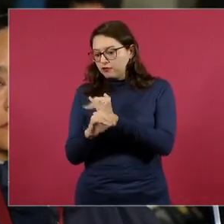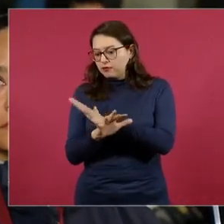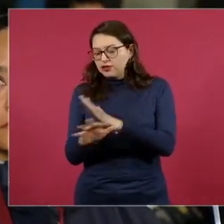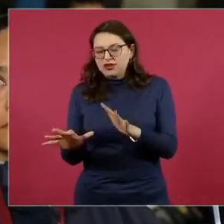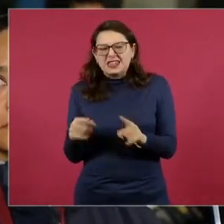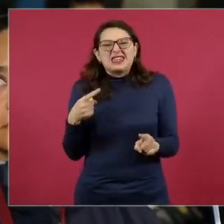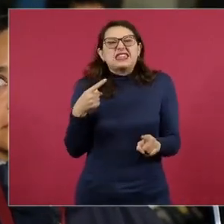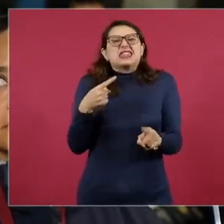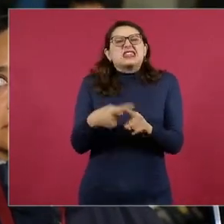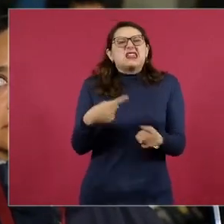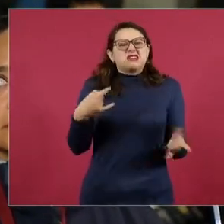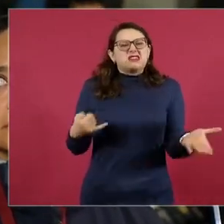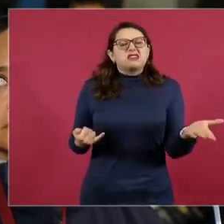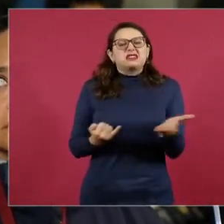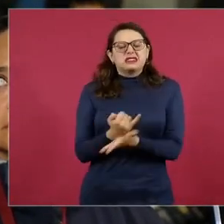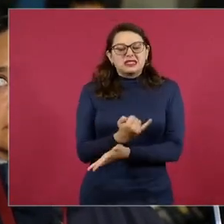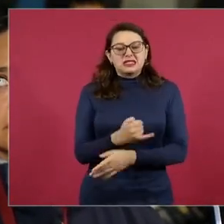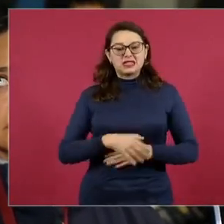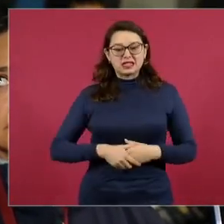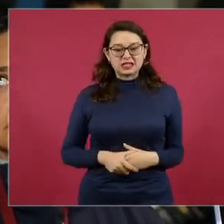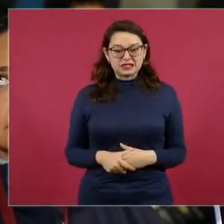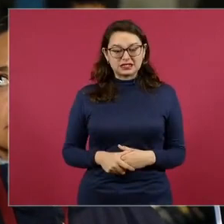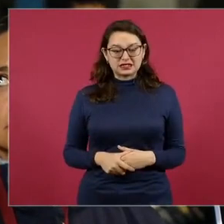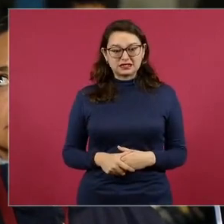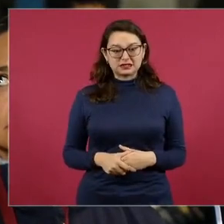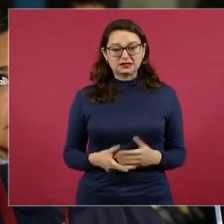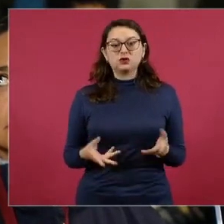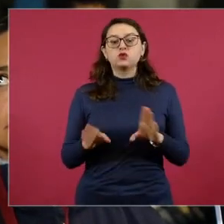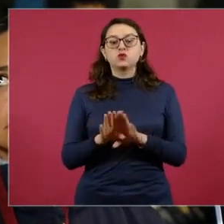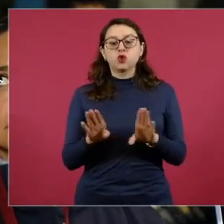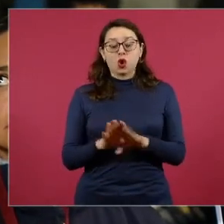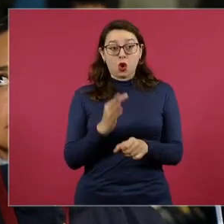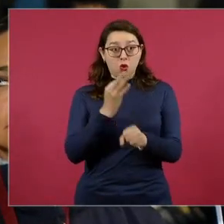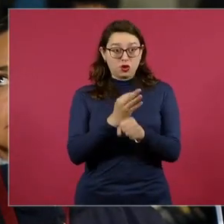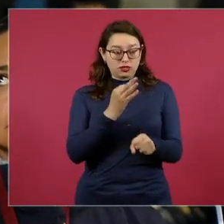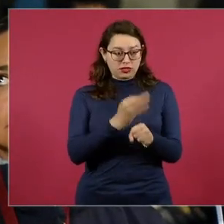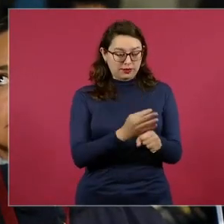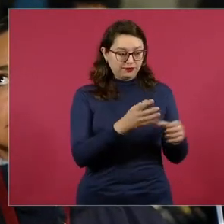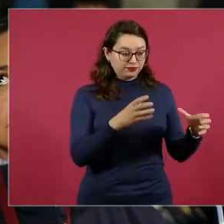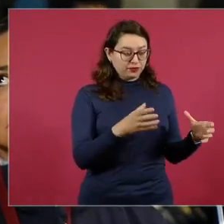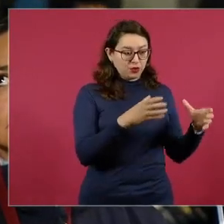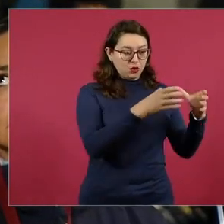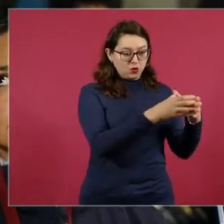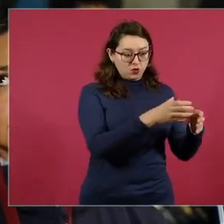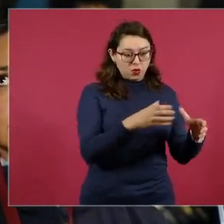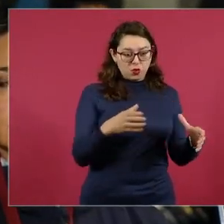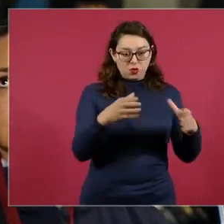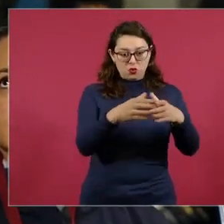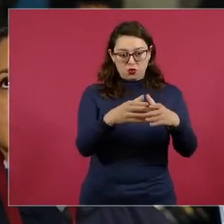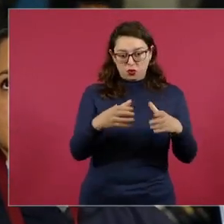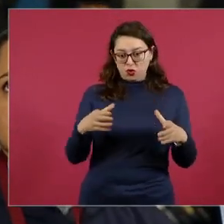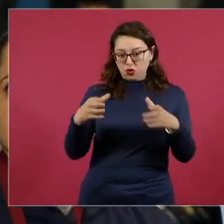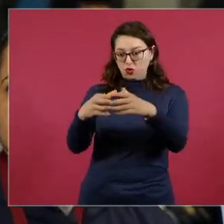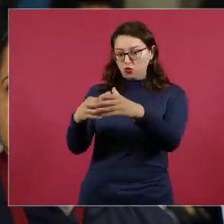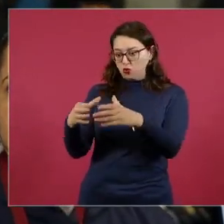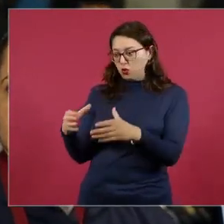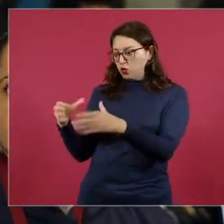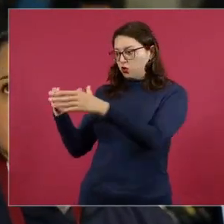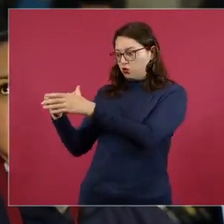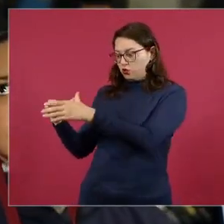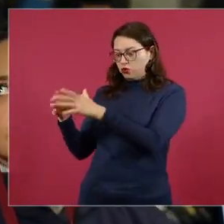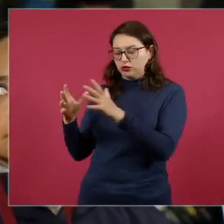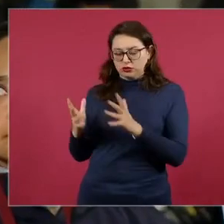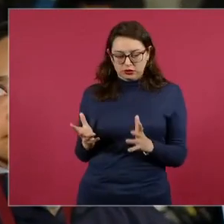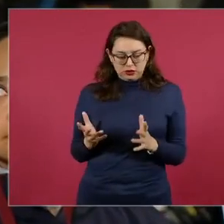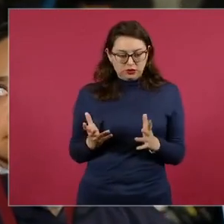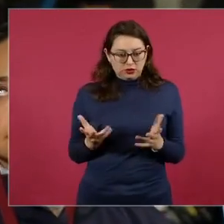Es decir, todas las definiciones que hay en materia de búsqueda de personas desaparecidas, pues fue